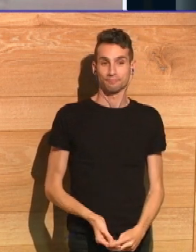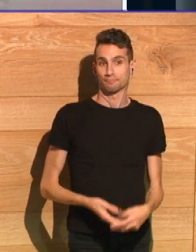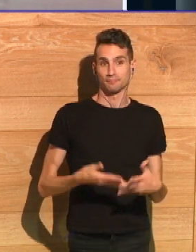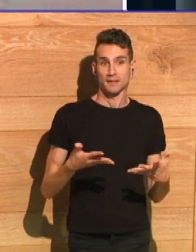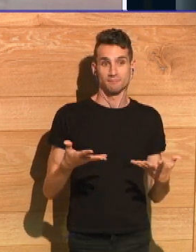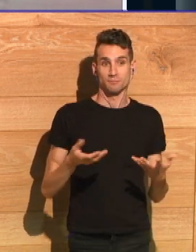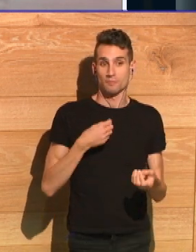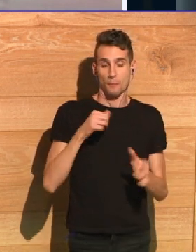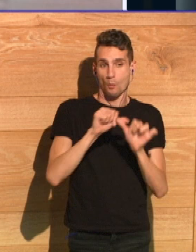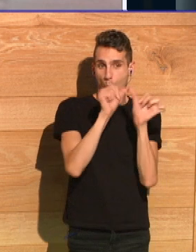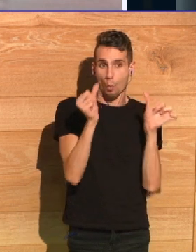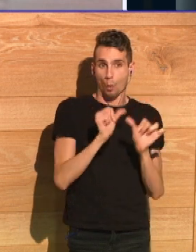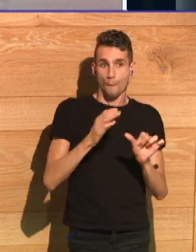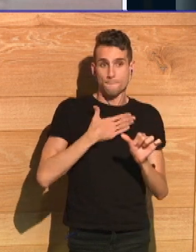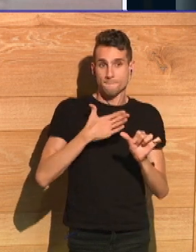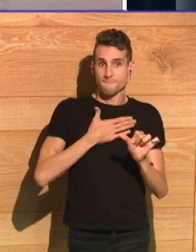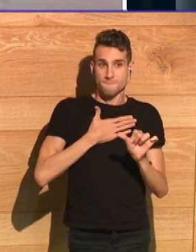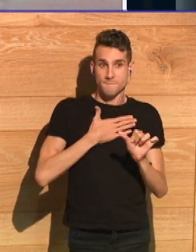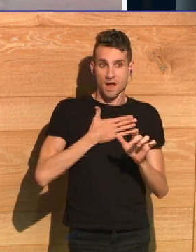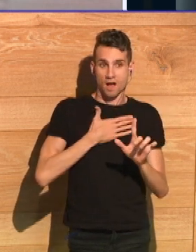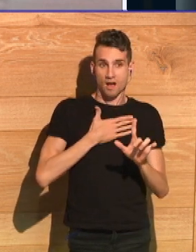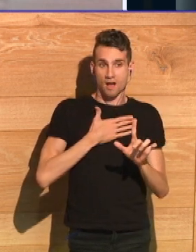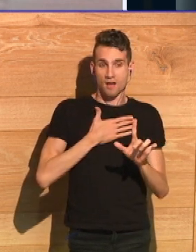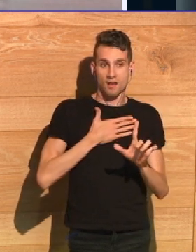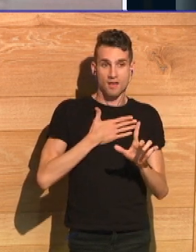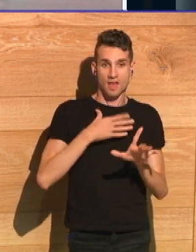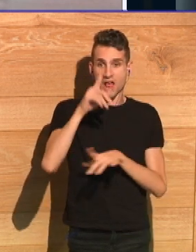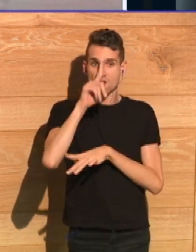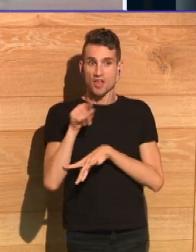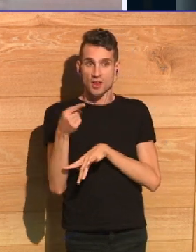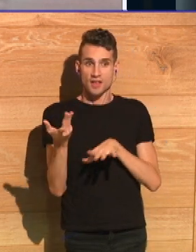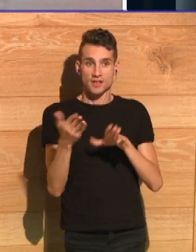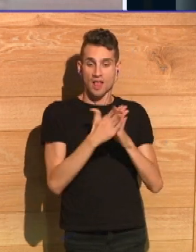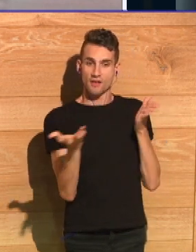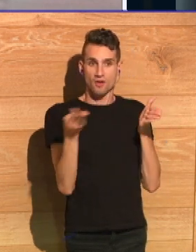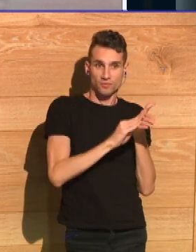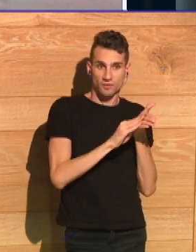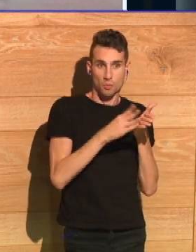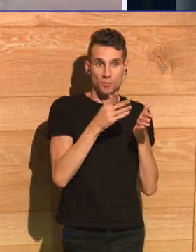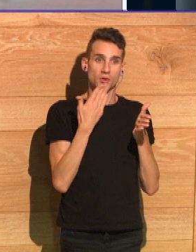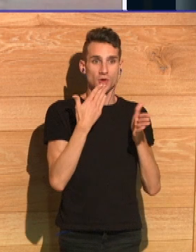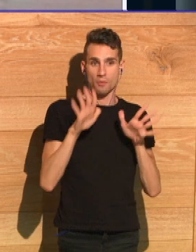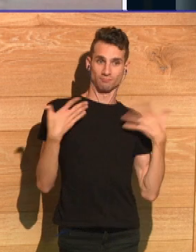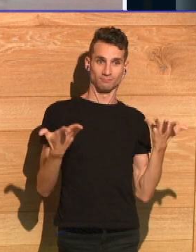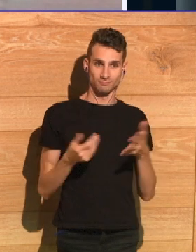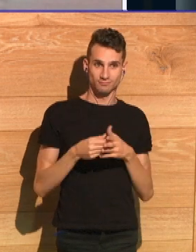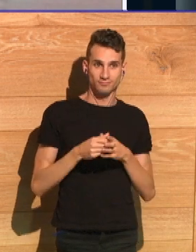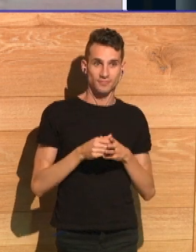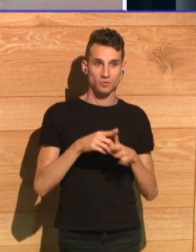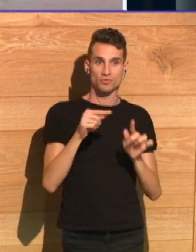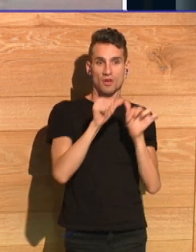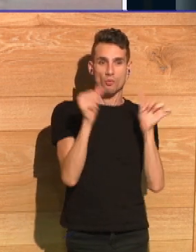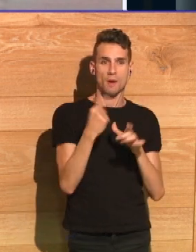Bueno, es mi manera de incluir esas ilustraciones, porque es como más espontánea, es un tipo de dibujo